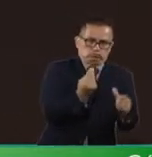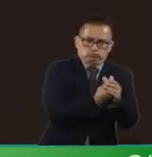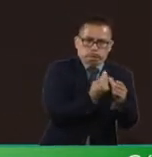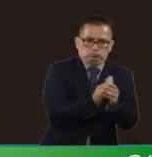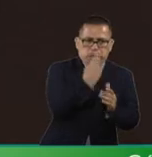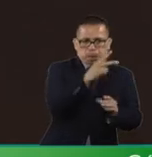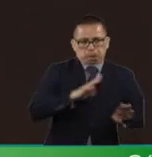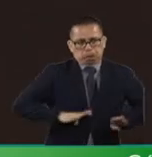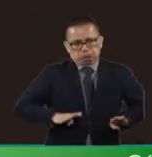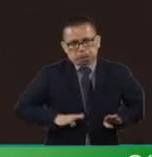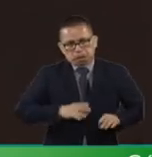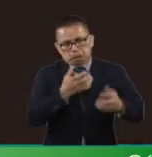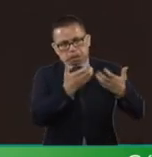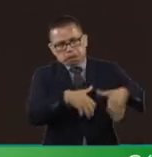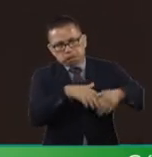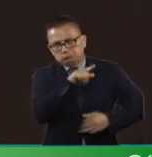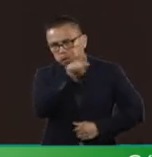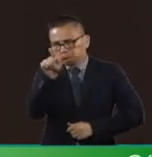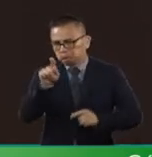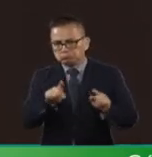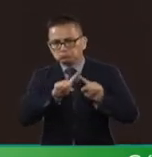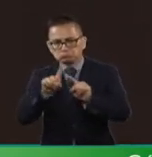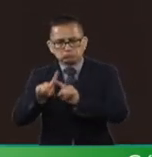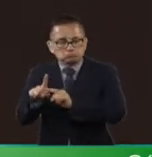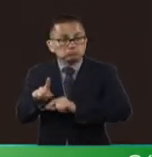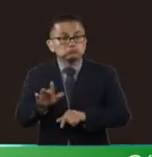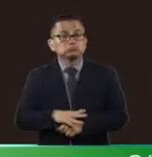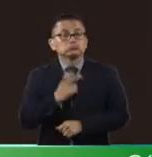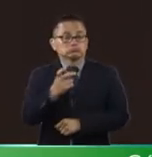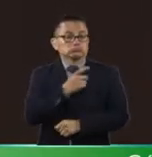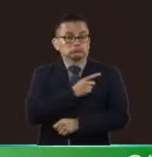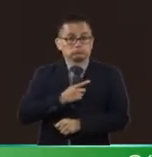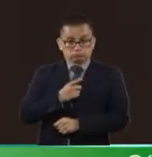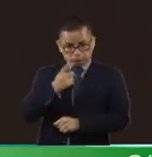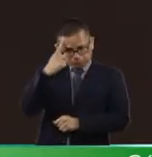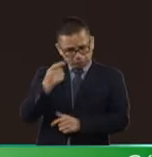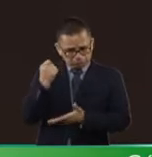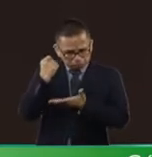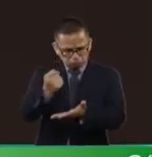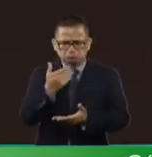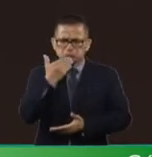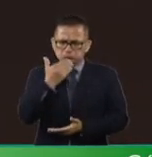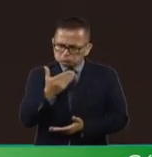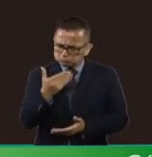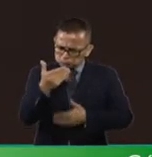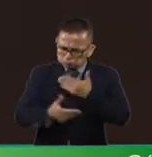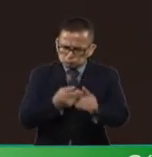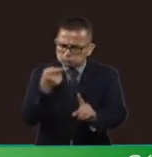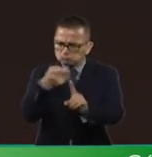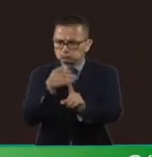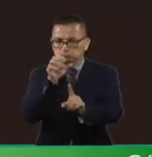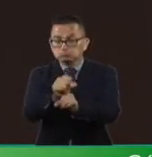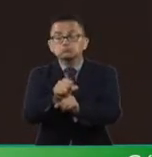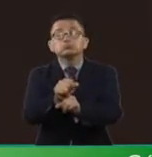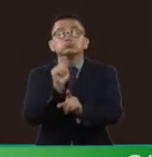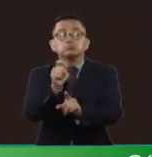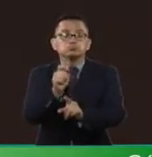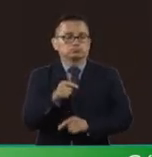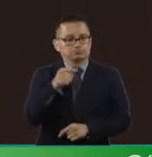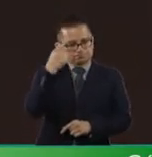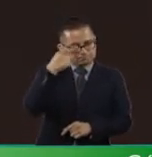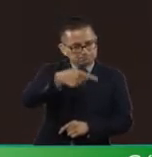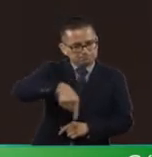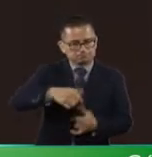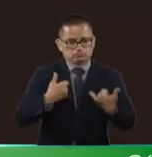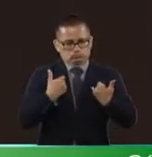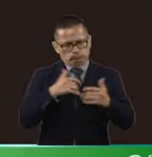particulares y porque debemos asegurar que esta inversión cumpla sus objetivos, la incorporación de las y los jóvenes al mercado